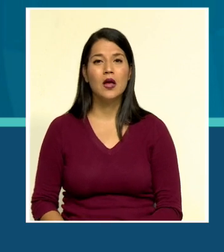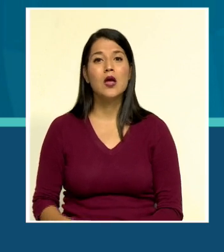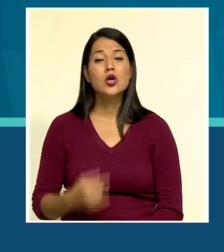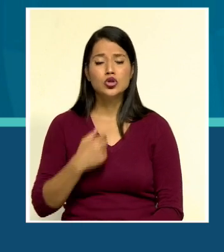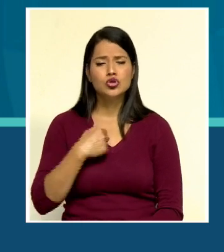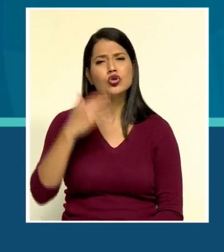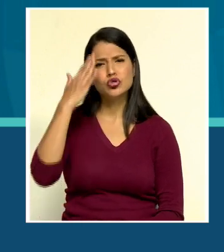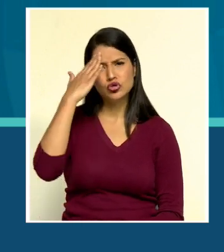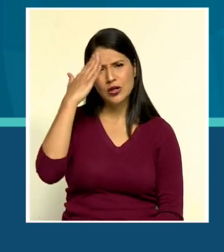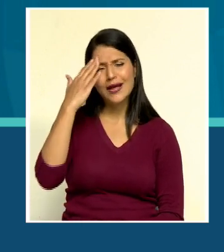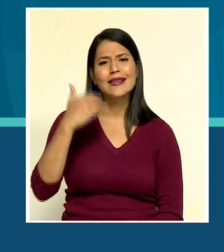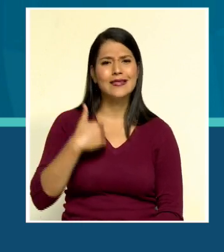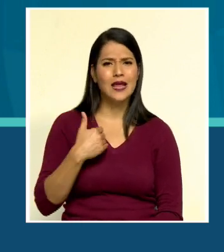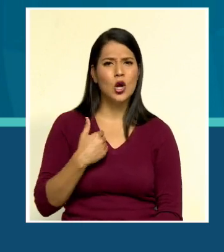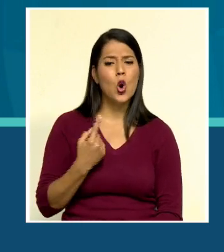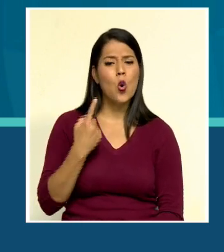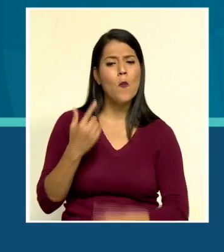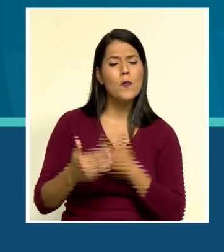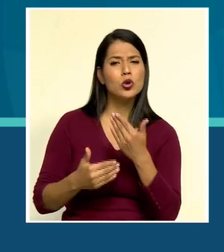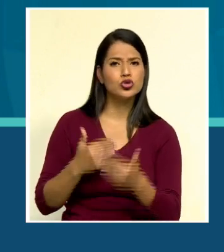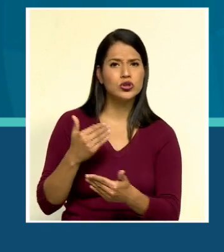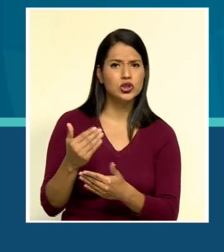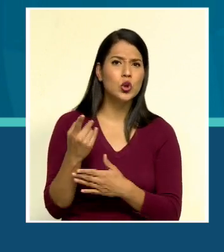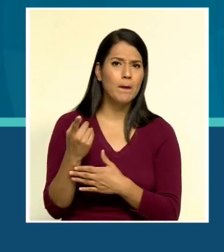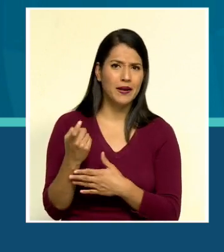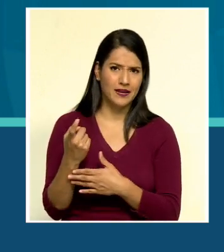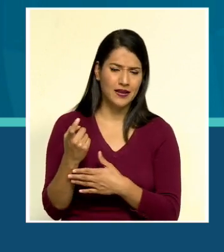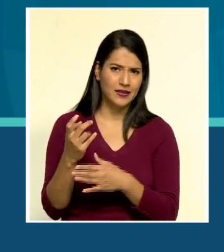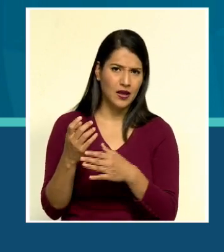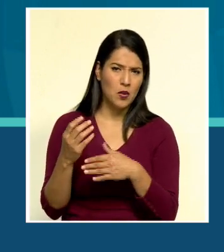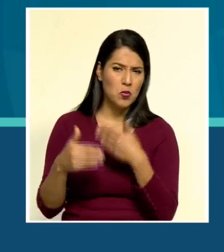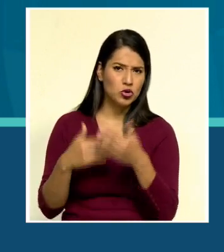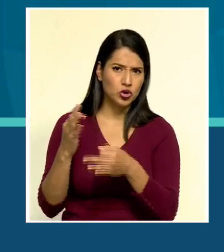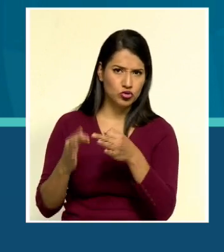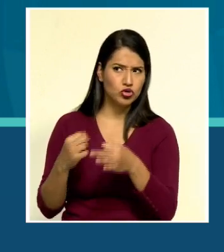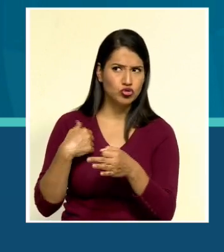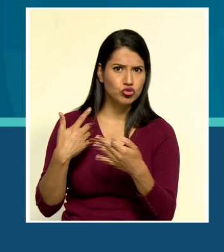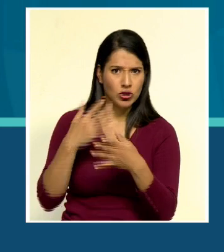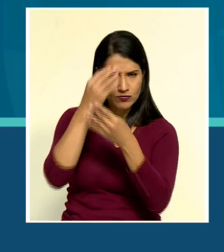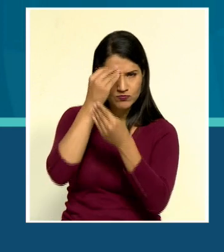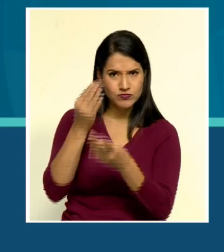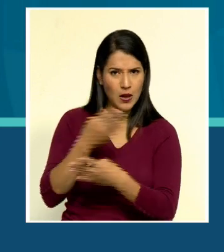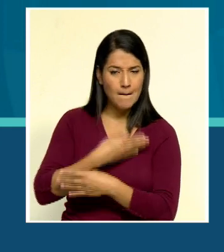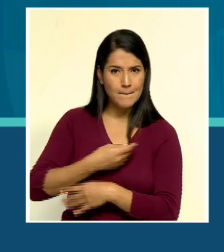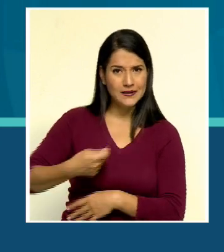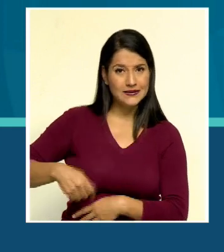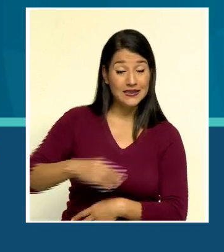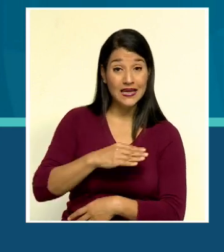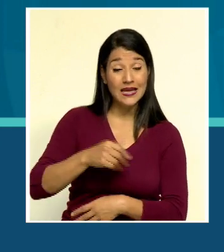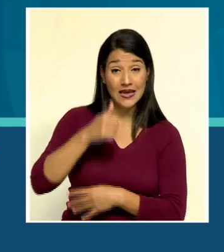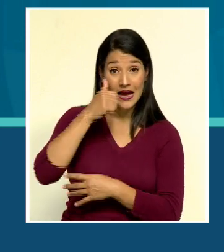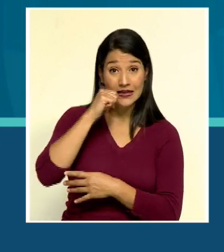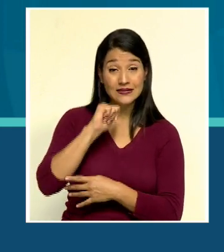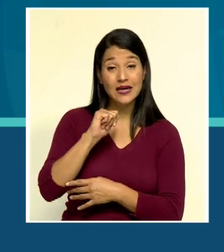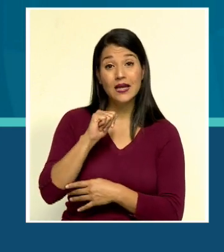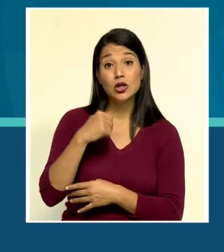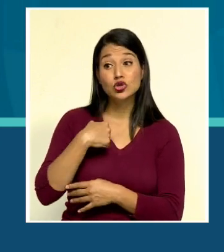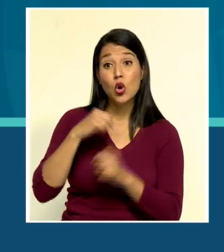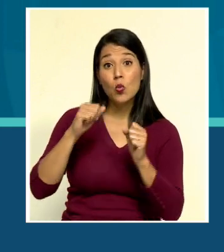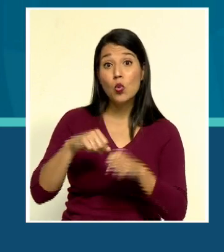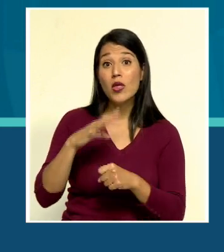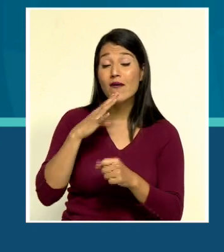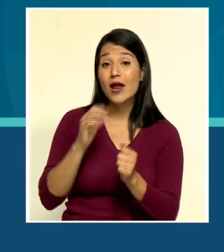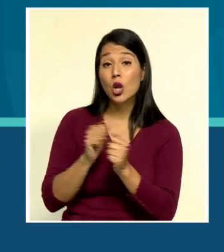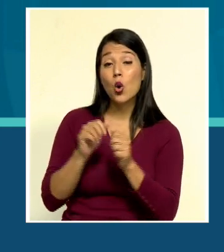ya pendiente, que es prácticamente la última, igual se la había informado al señor presidente, y en el mismo sentido ayer que pude conversar con los